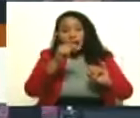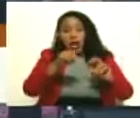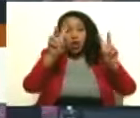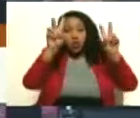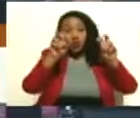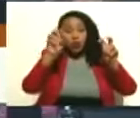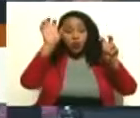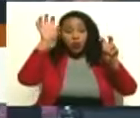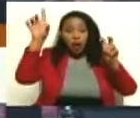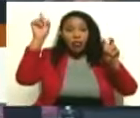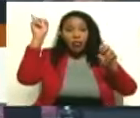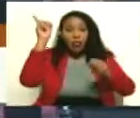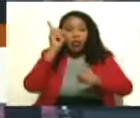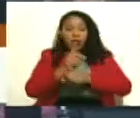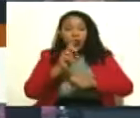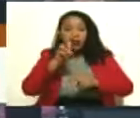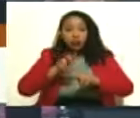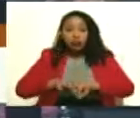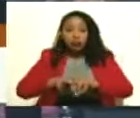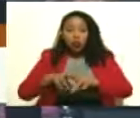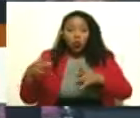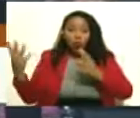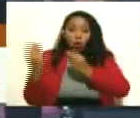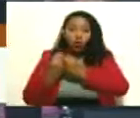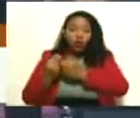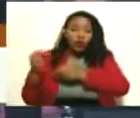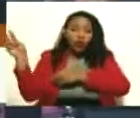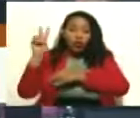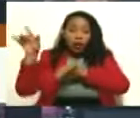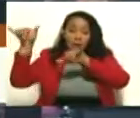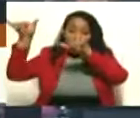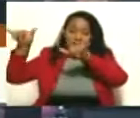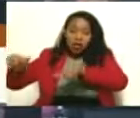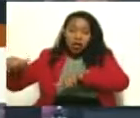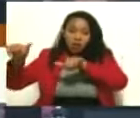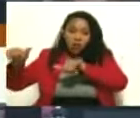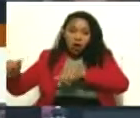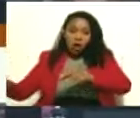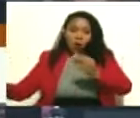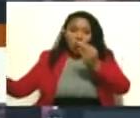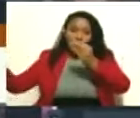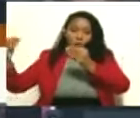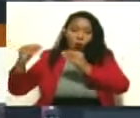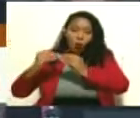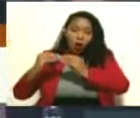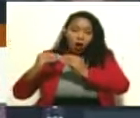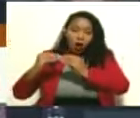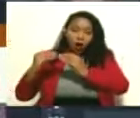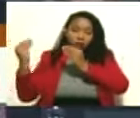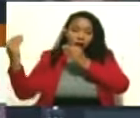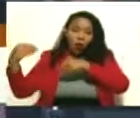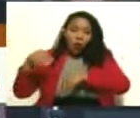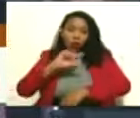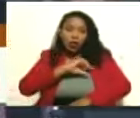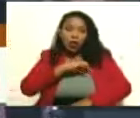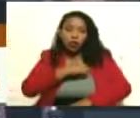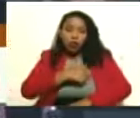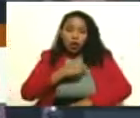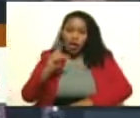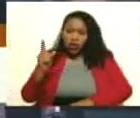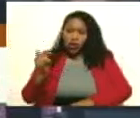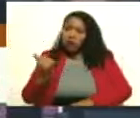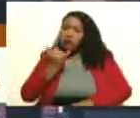ese nuevo país debería sentarse con Venezuela en las mismas condiciones del acuerdo de Ginebra. Eso no hay pele,